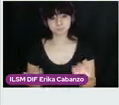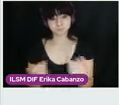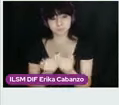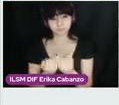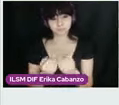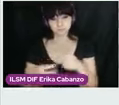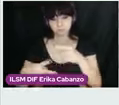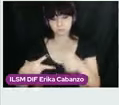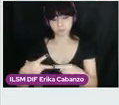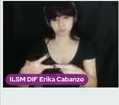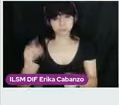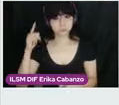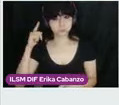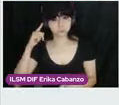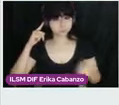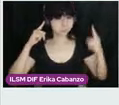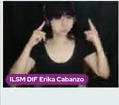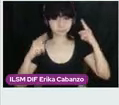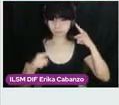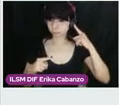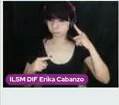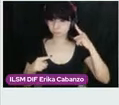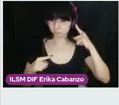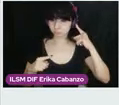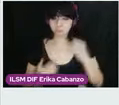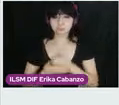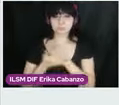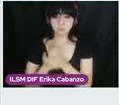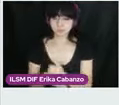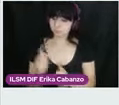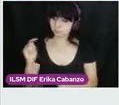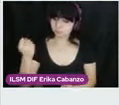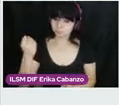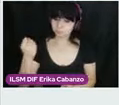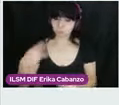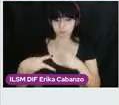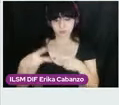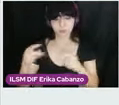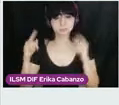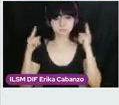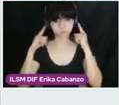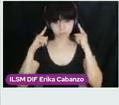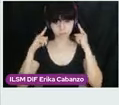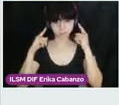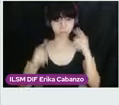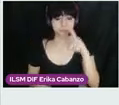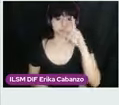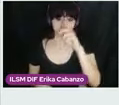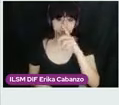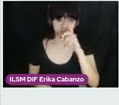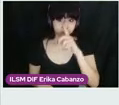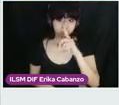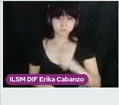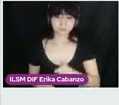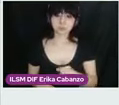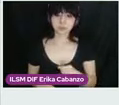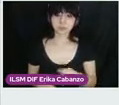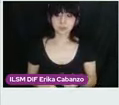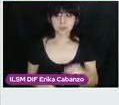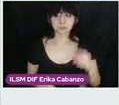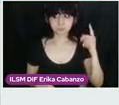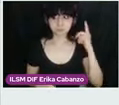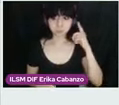se utilice una adaptación binaural en los dos oídos, no solamente en uno, para no dejar a la mala, a su suerte, al